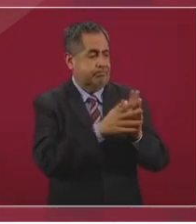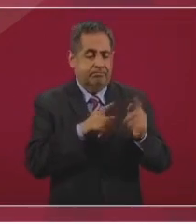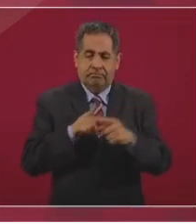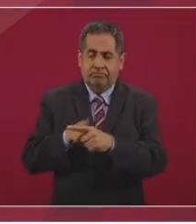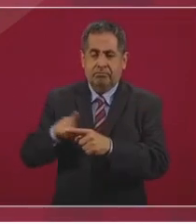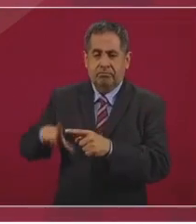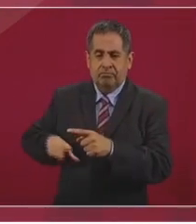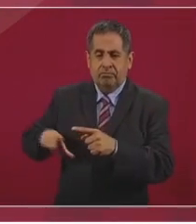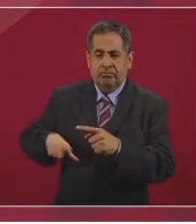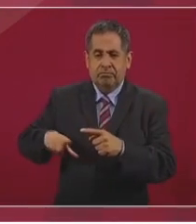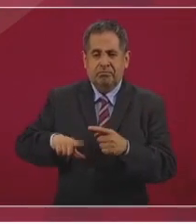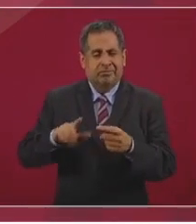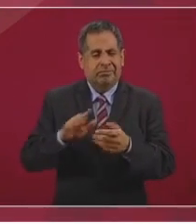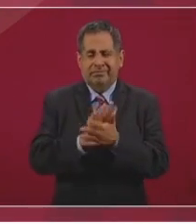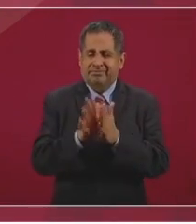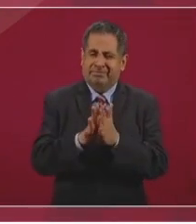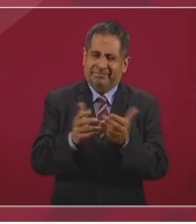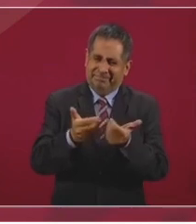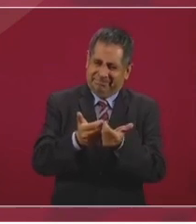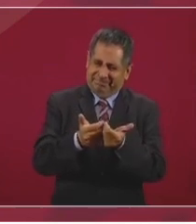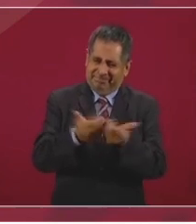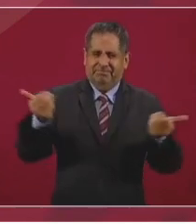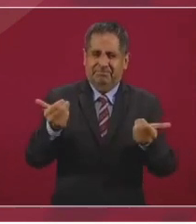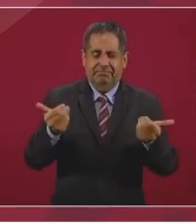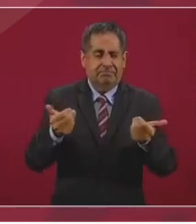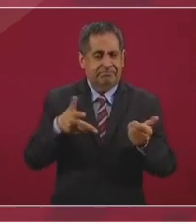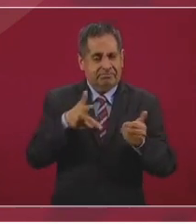entre delincuencia y autoridades,